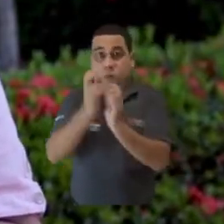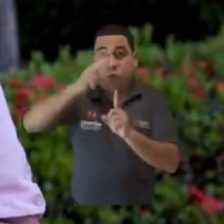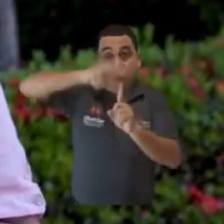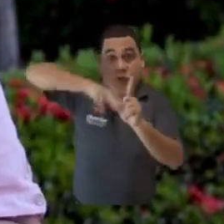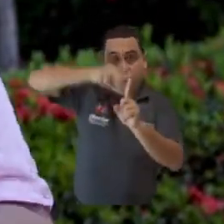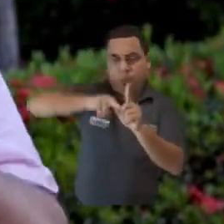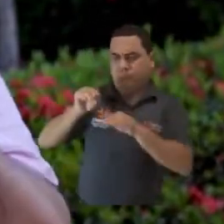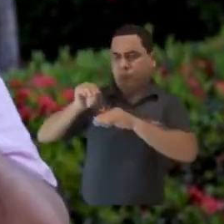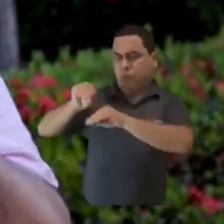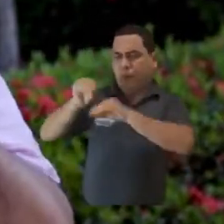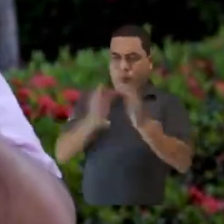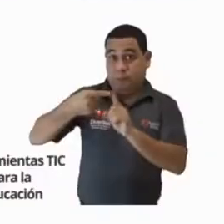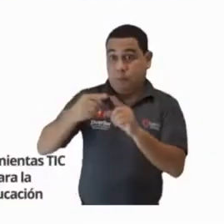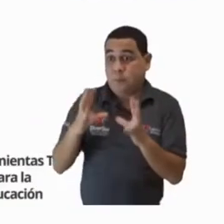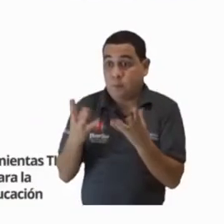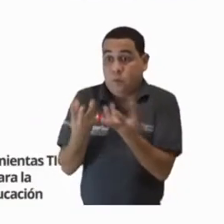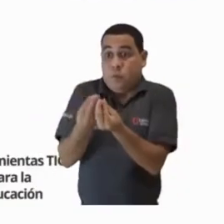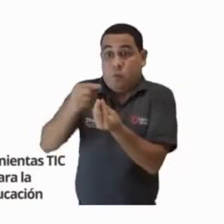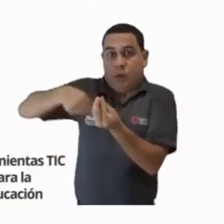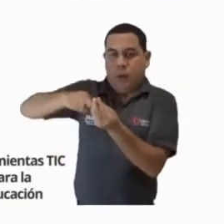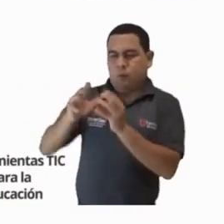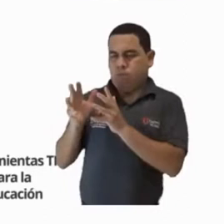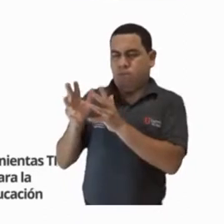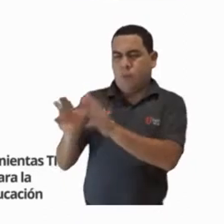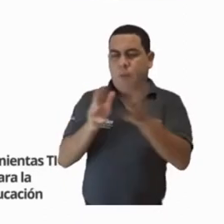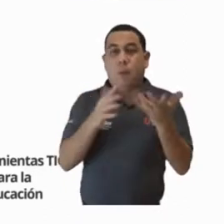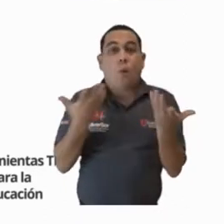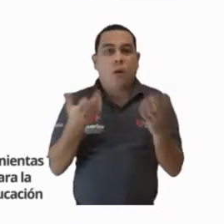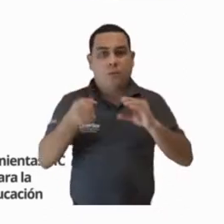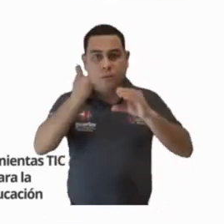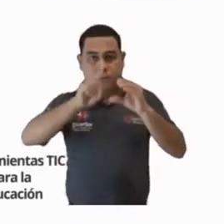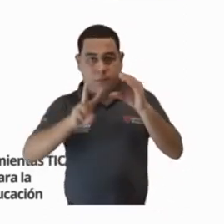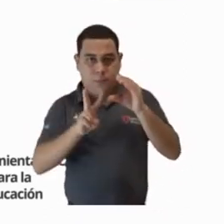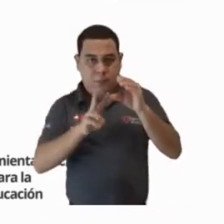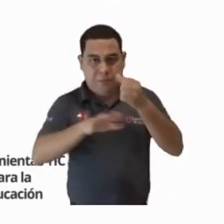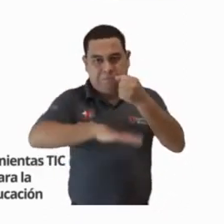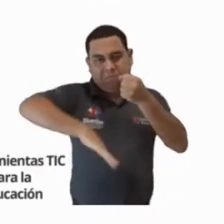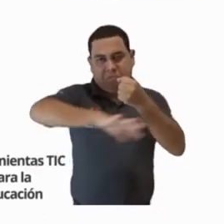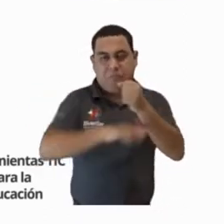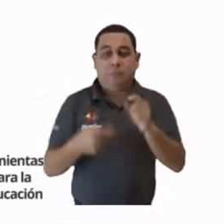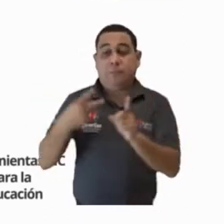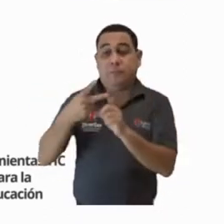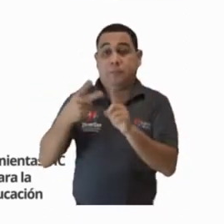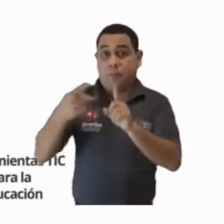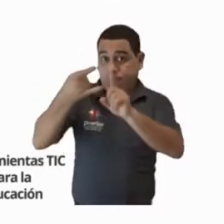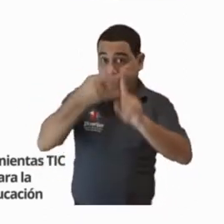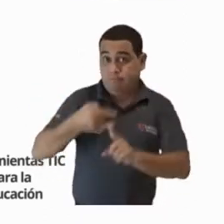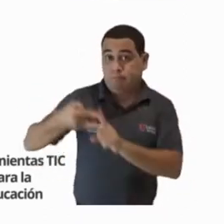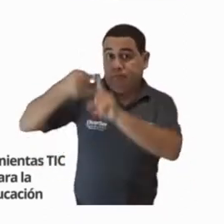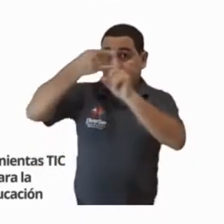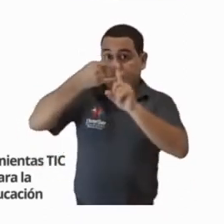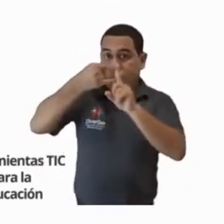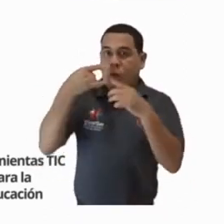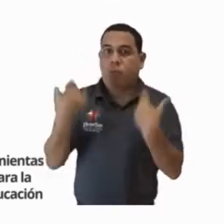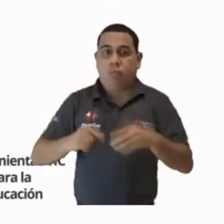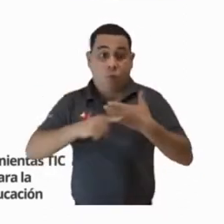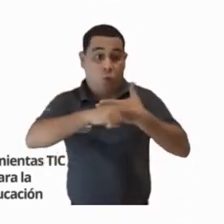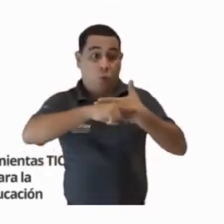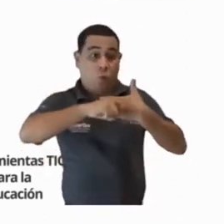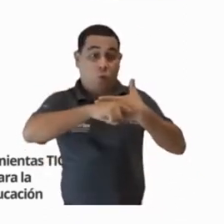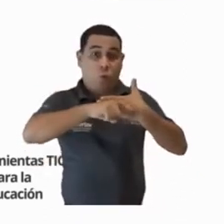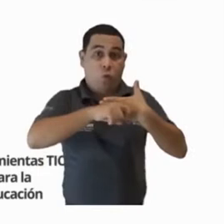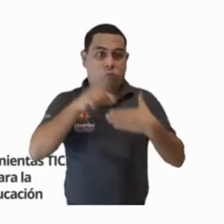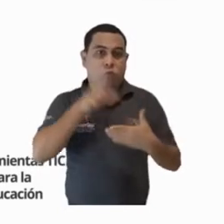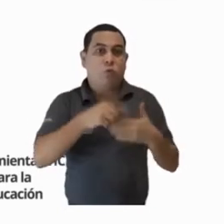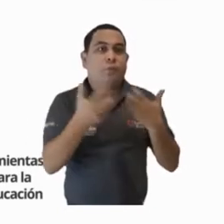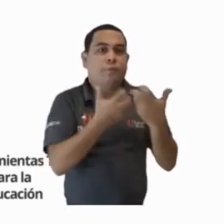En este lapso de tiempo trabajamos todo lo que tiene que ver SIDBI básico avanzado, Renata y SIDO Google, que está